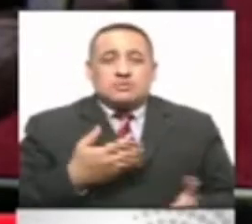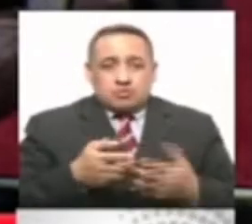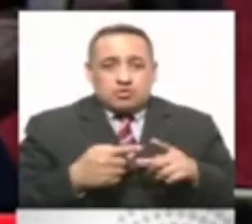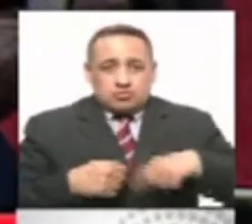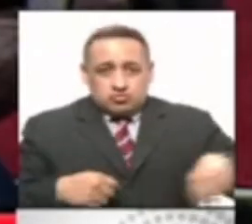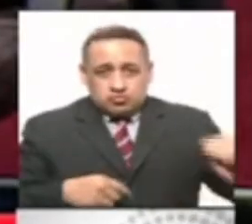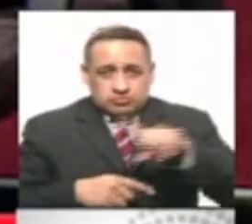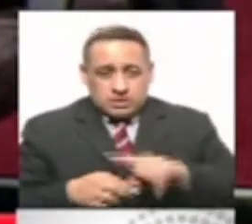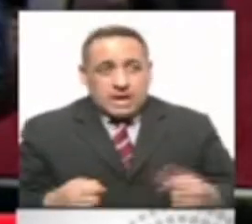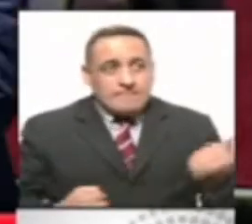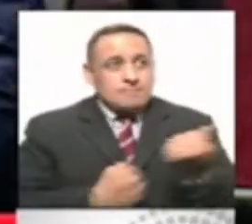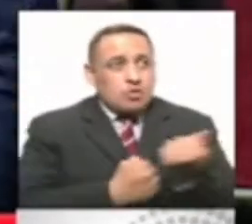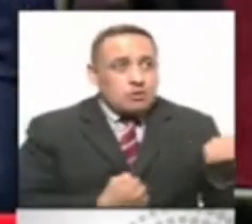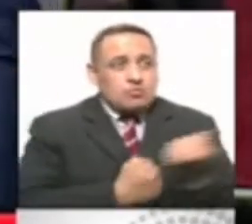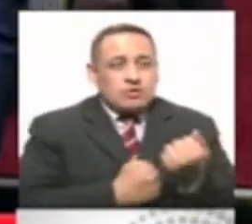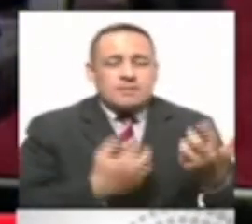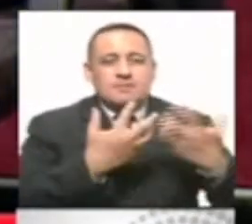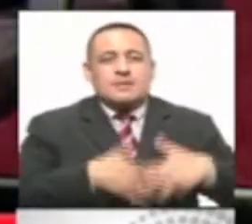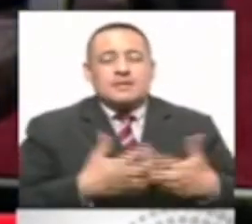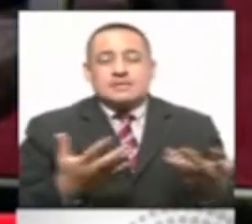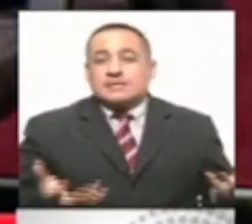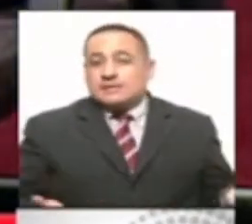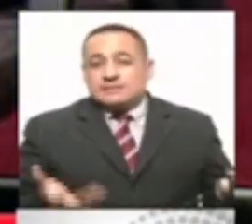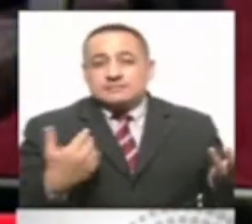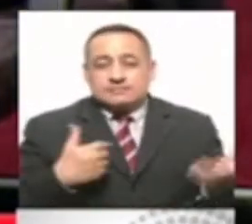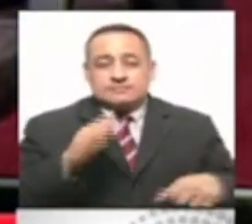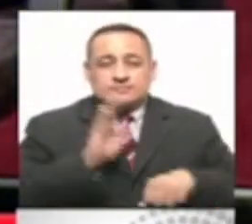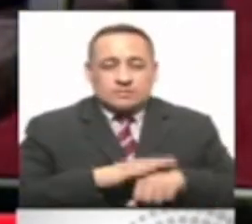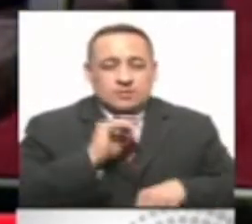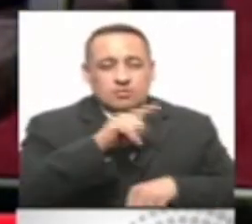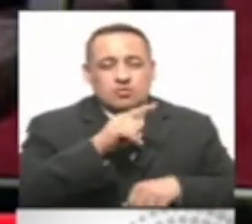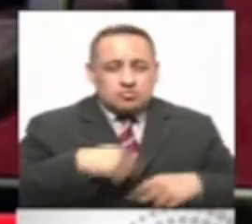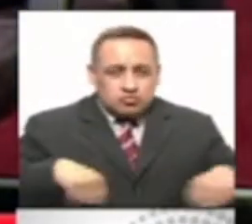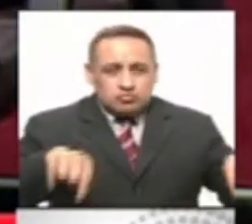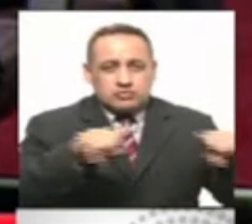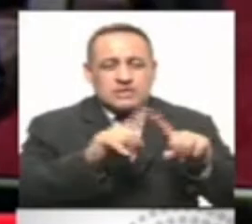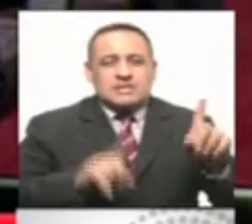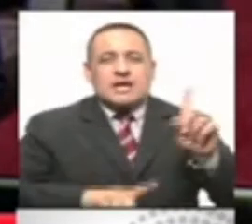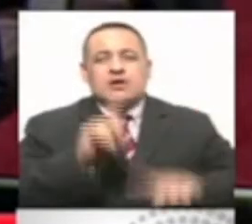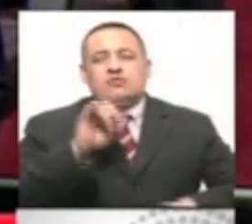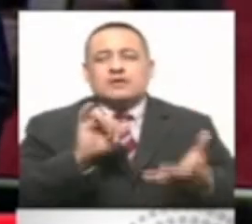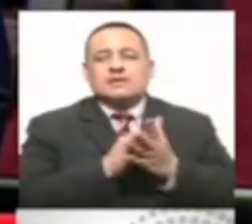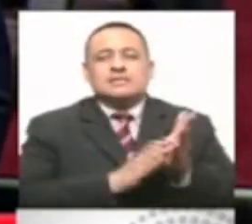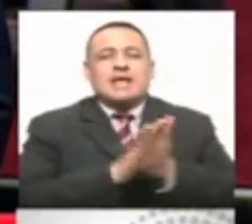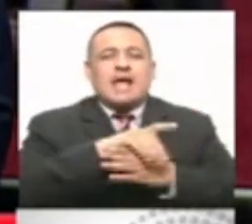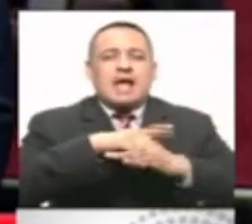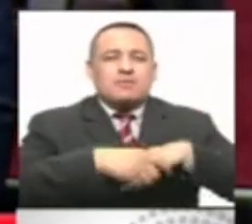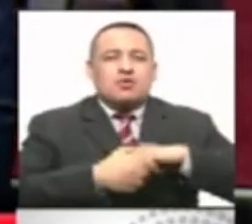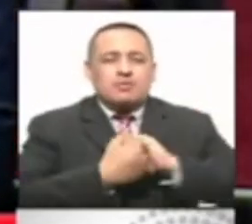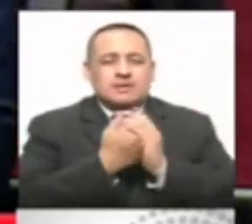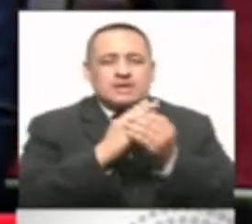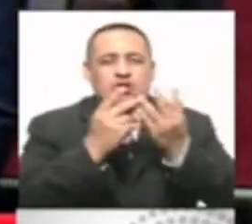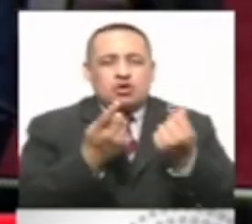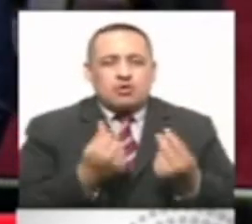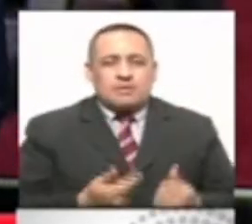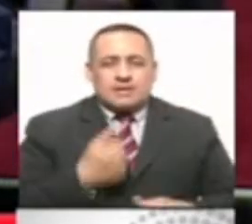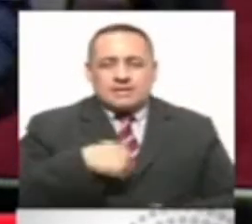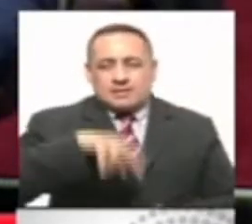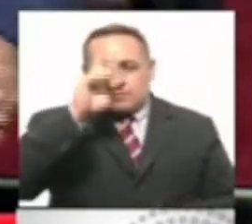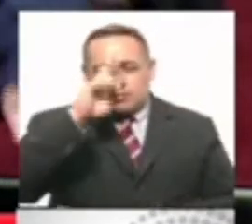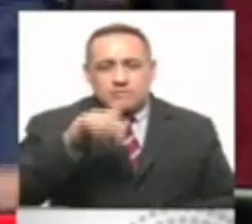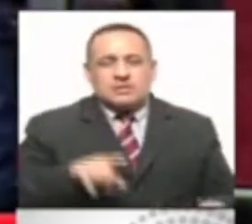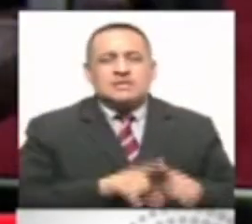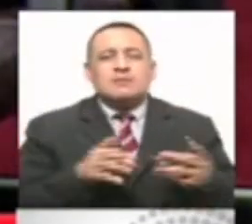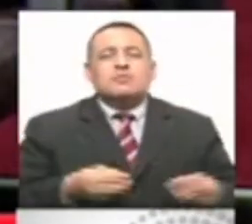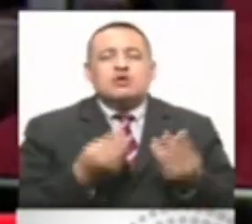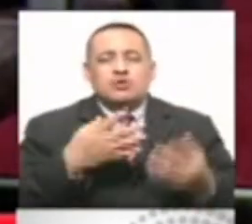y han defendido a sus empresas, porque ustedes han sido aquellos que se han aprovechado de la economía del país. ¿Y por qué